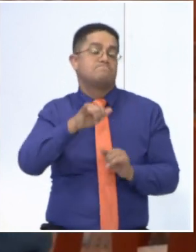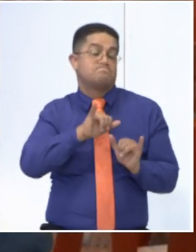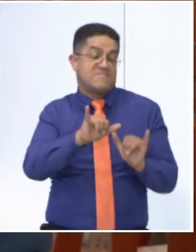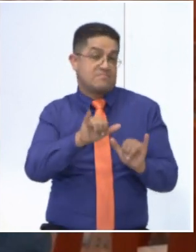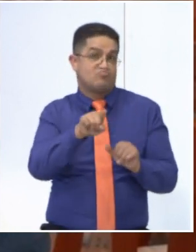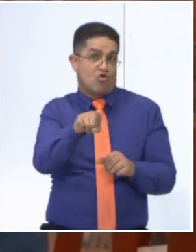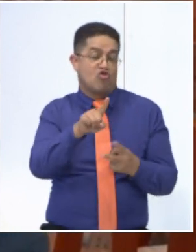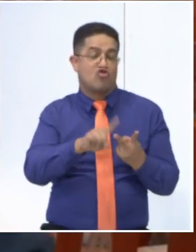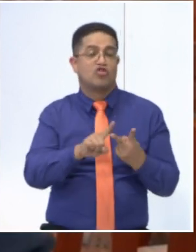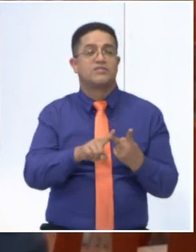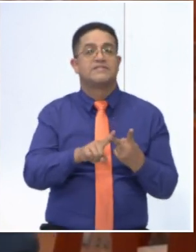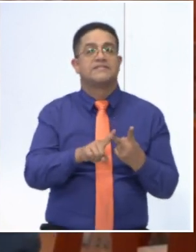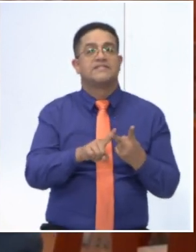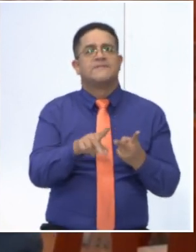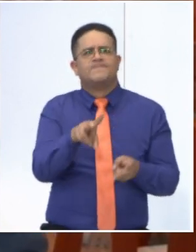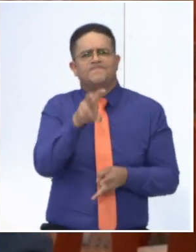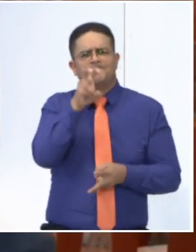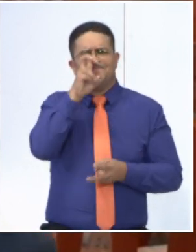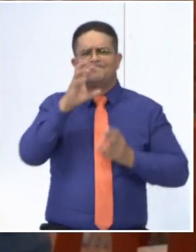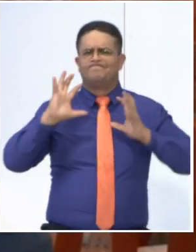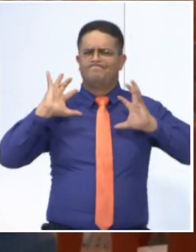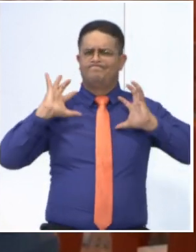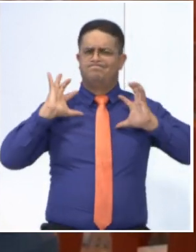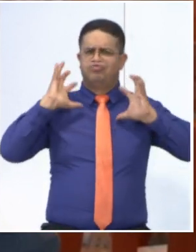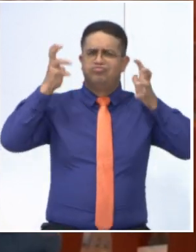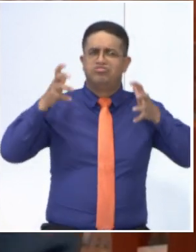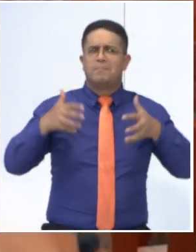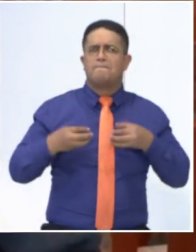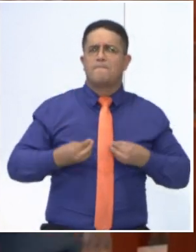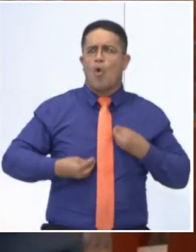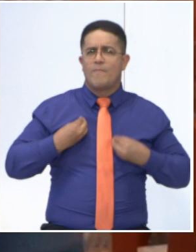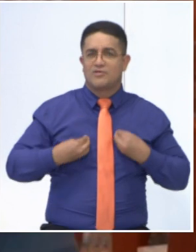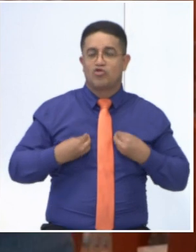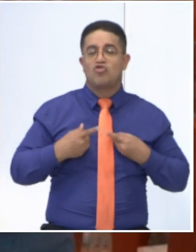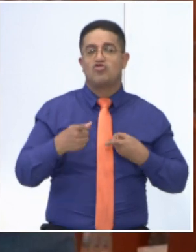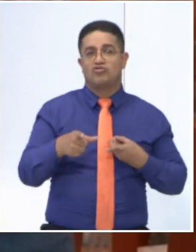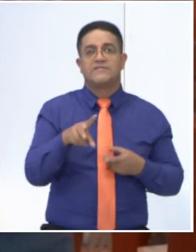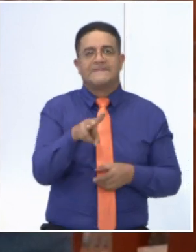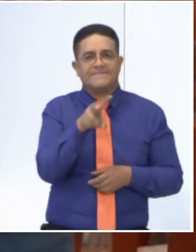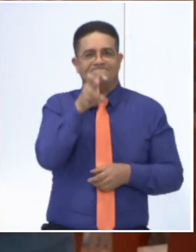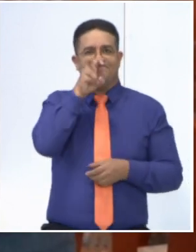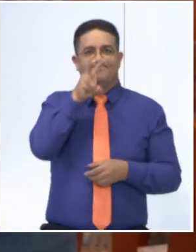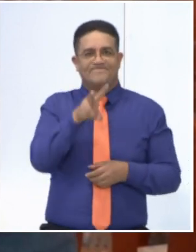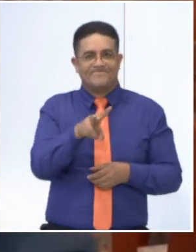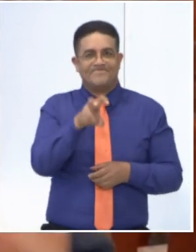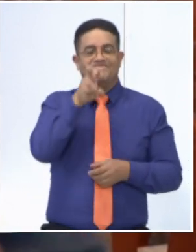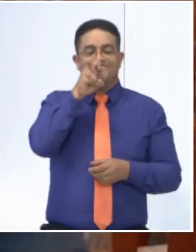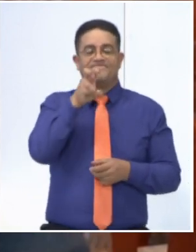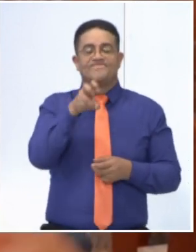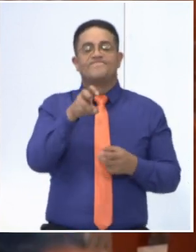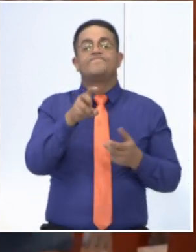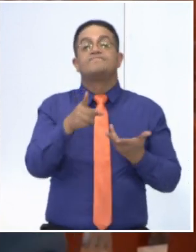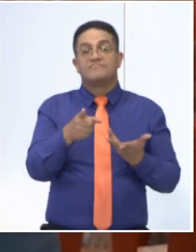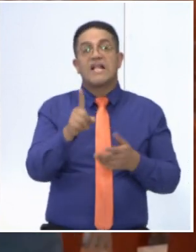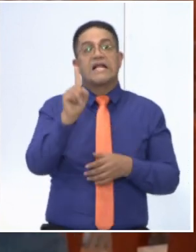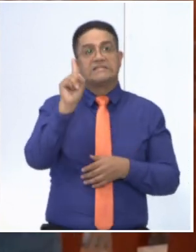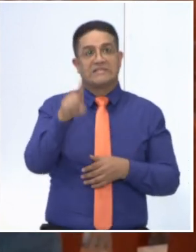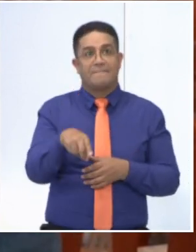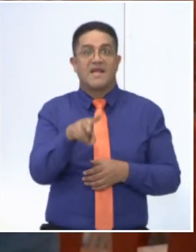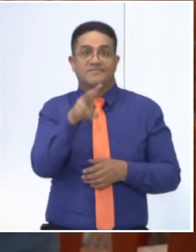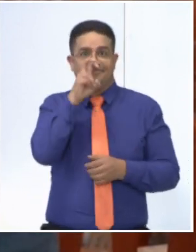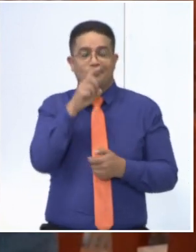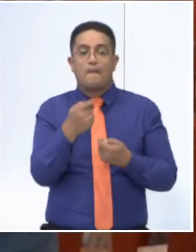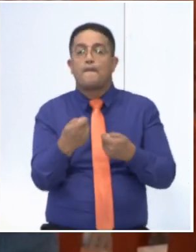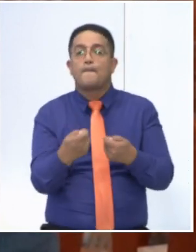por el contrario nos cargamos de estrés y de preocupación, nuestro ritmo respiratorio disminuirá y por consiguiente la carga de